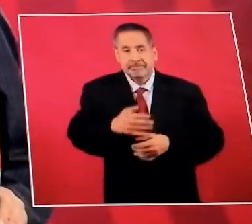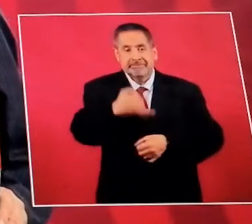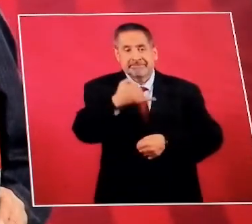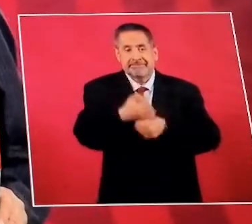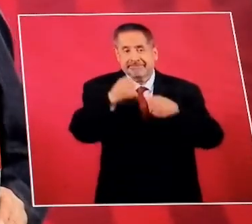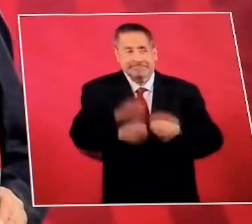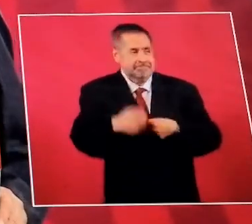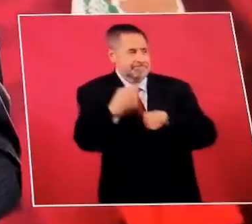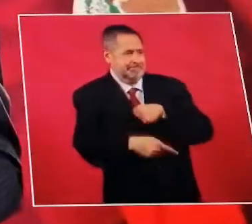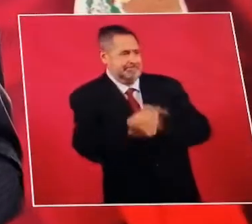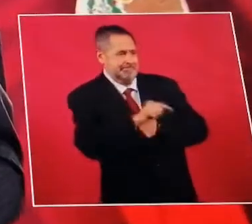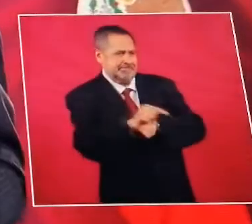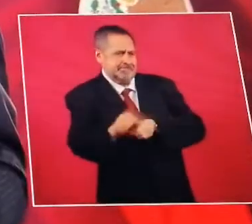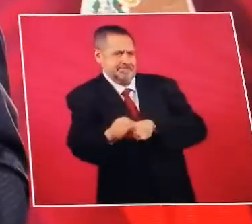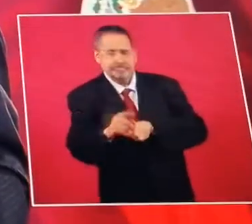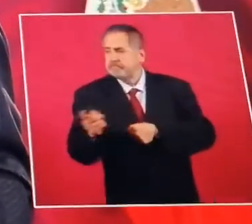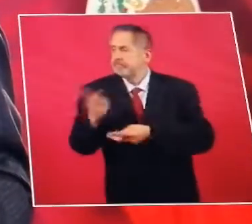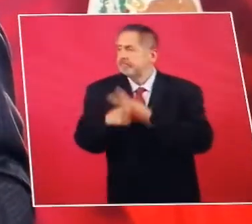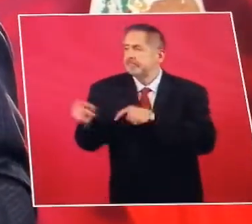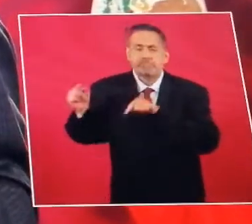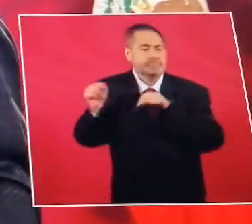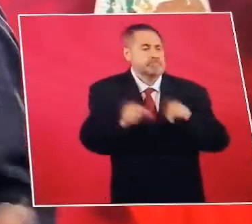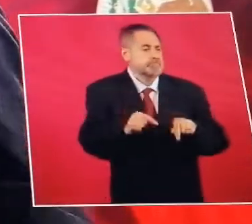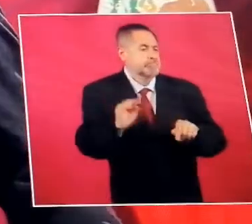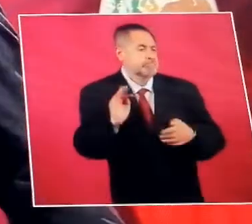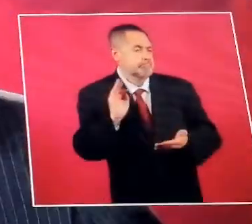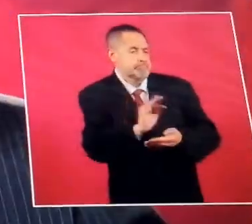pública, utilizando